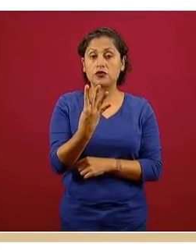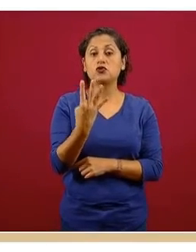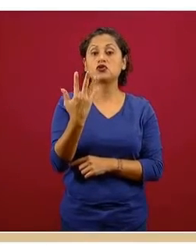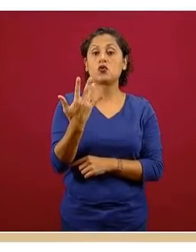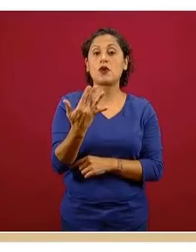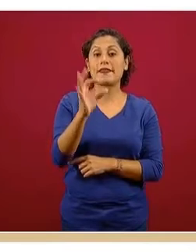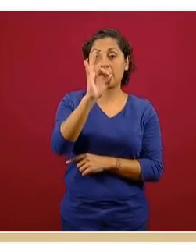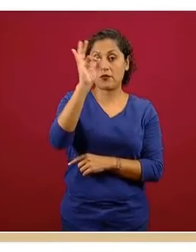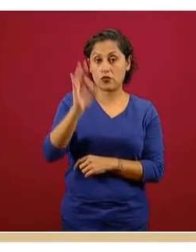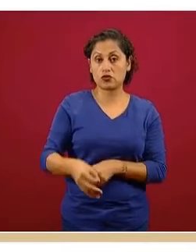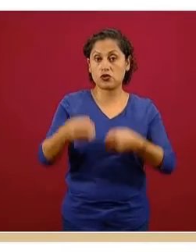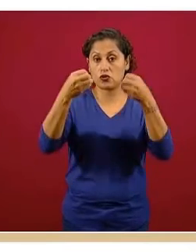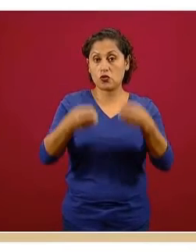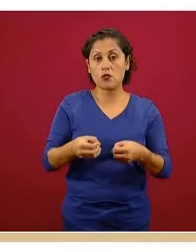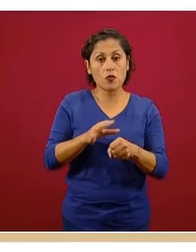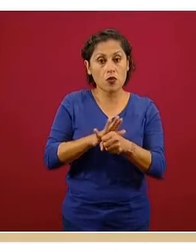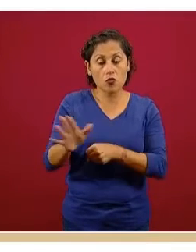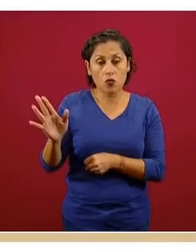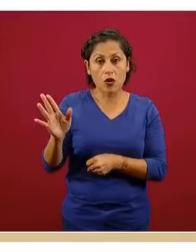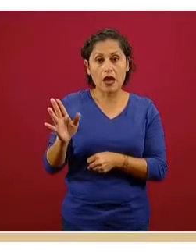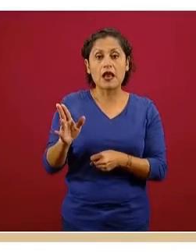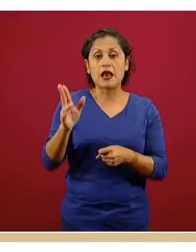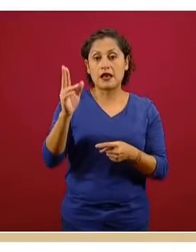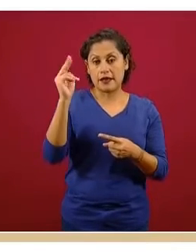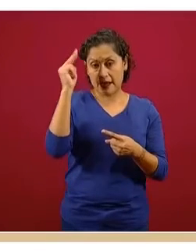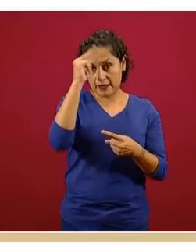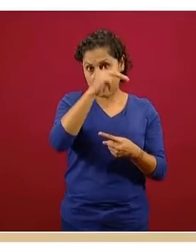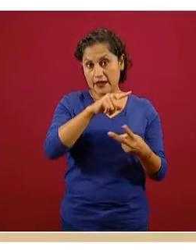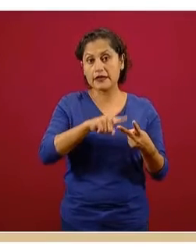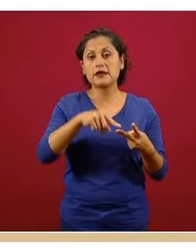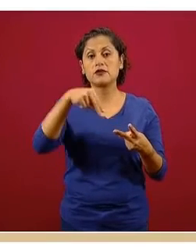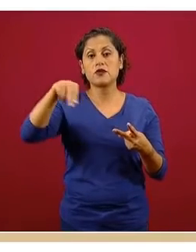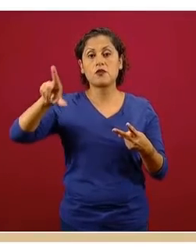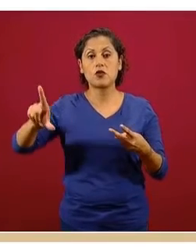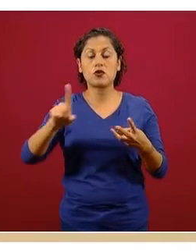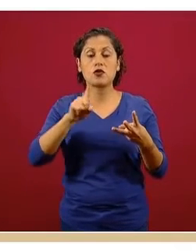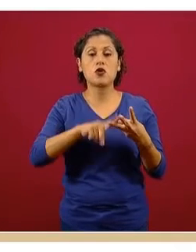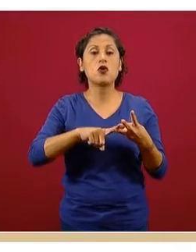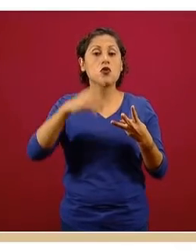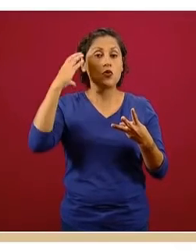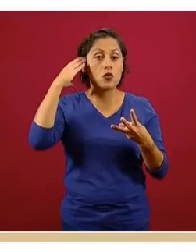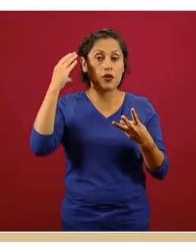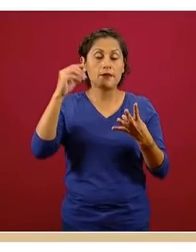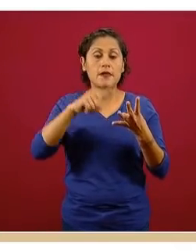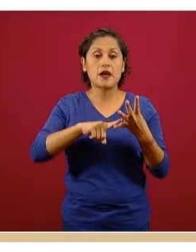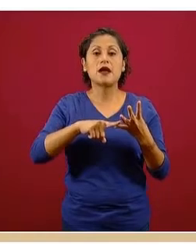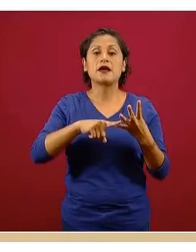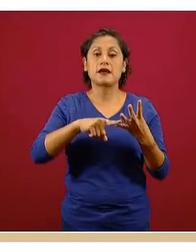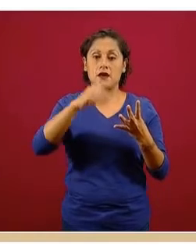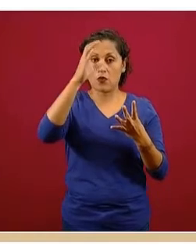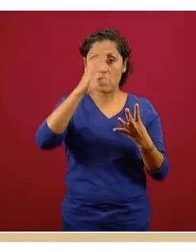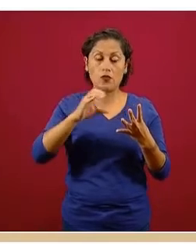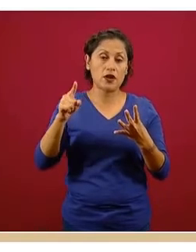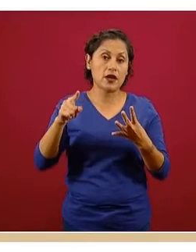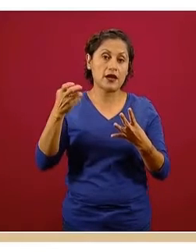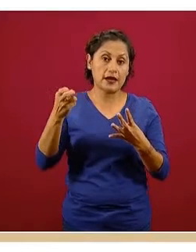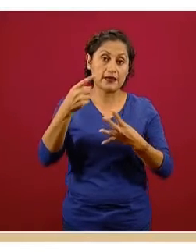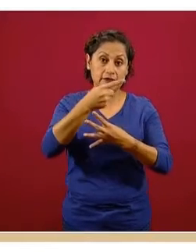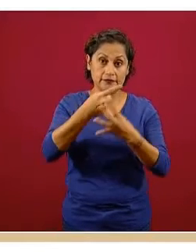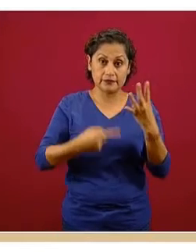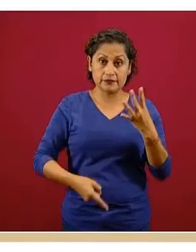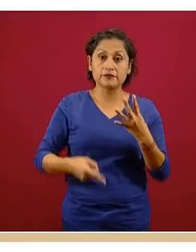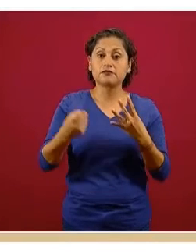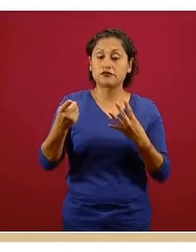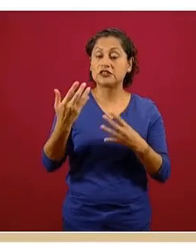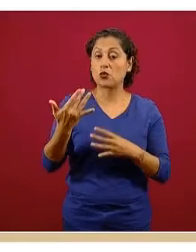50%, son Nayarit, Nuevo León, Colima y Coahuila. En este momento tienen más del 50% de